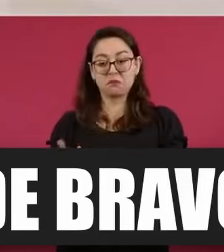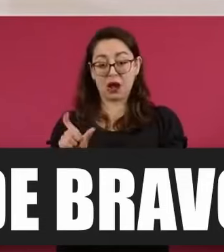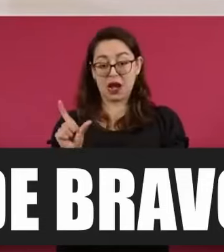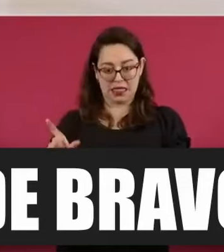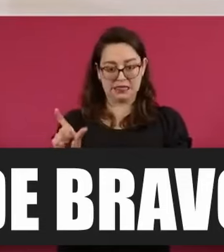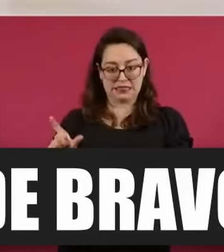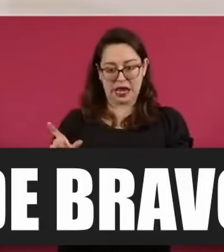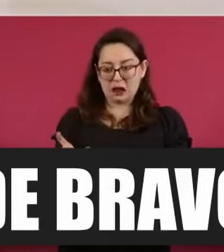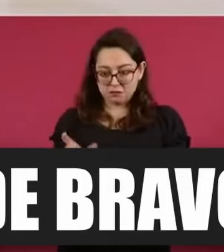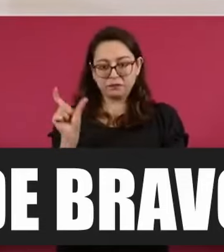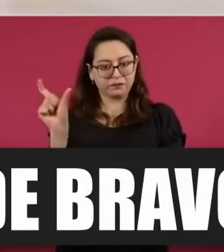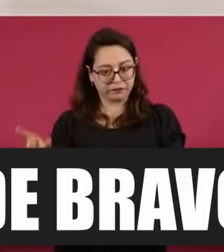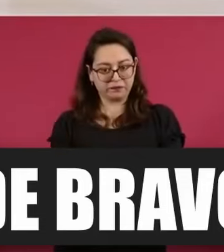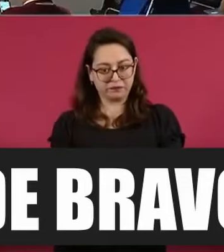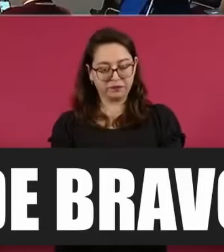credencial,